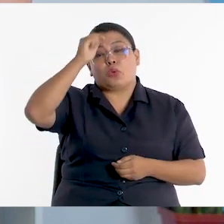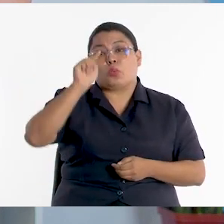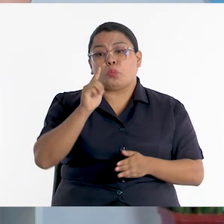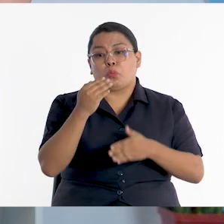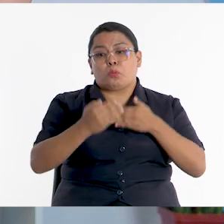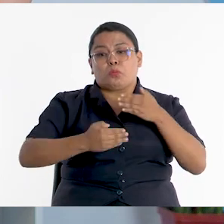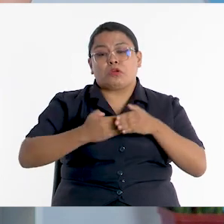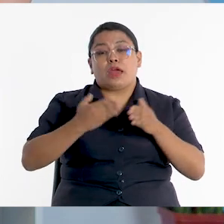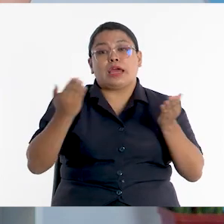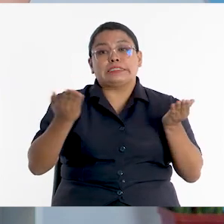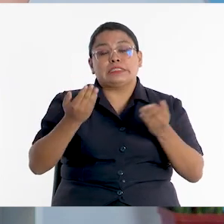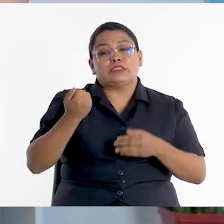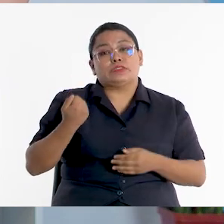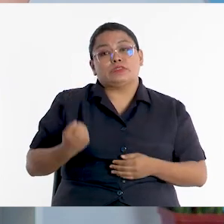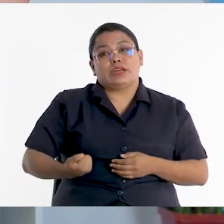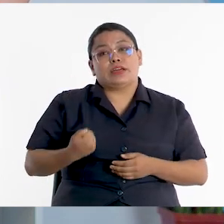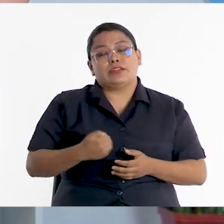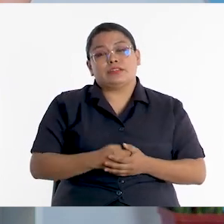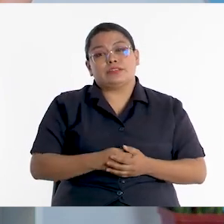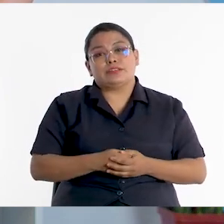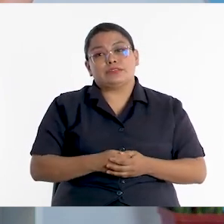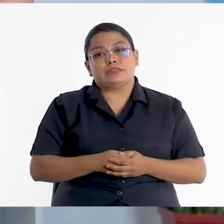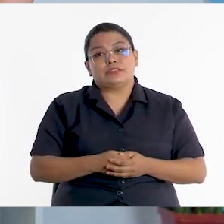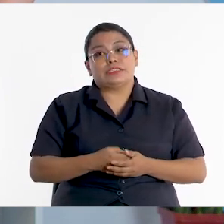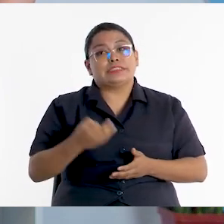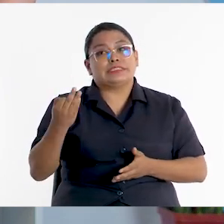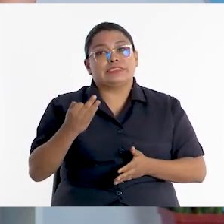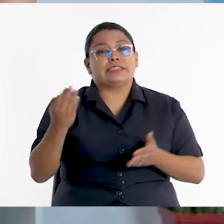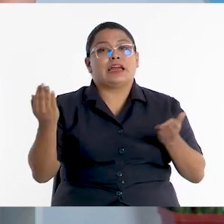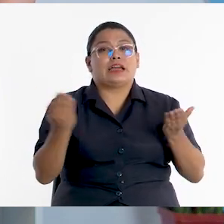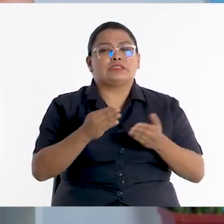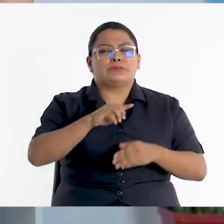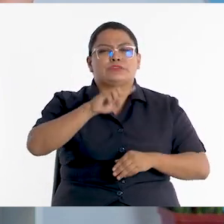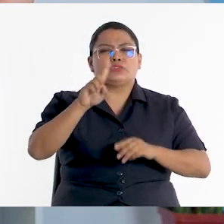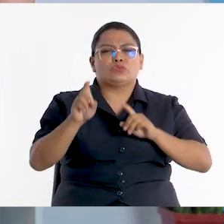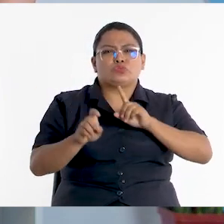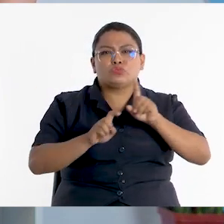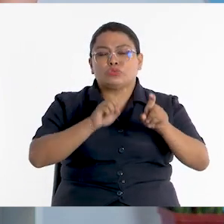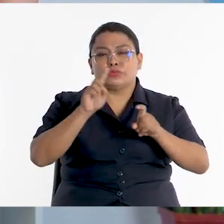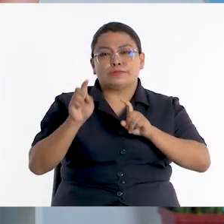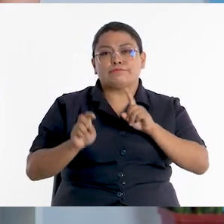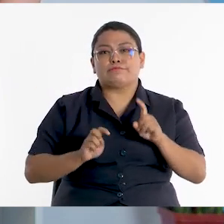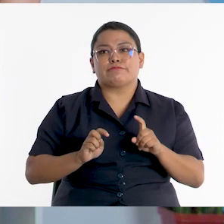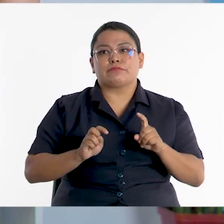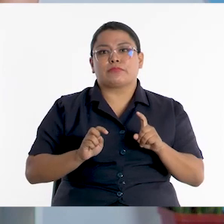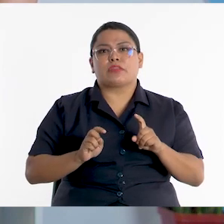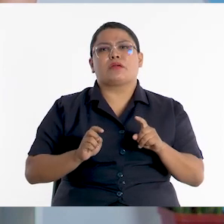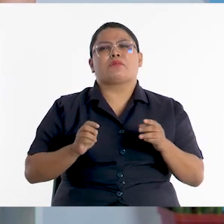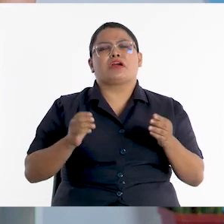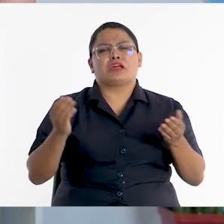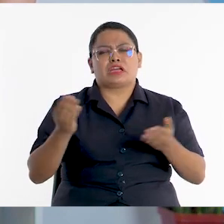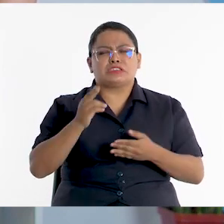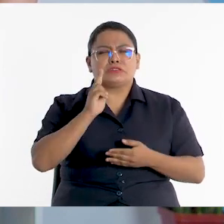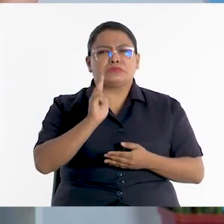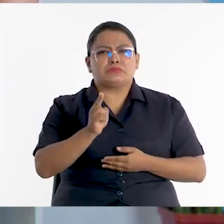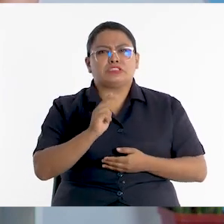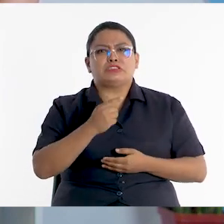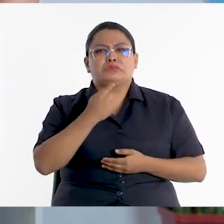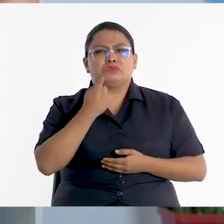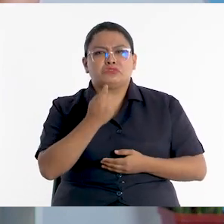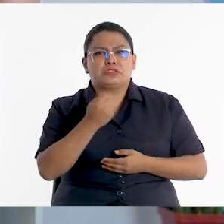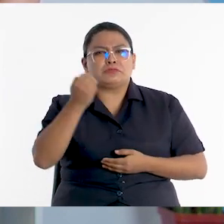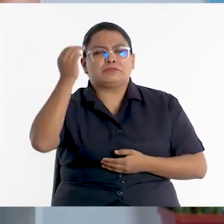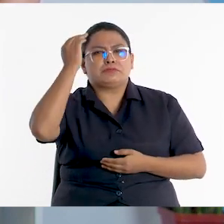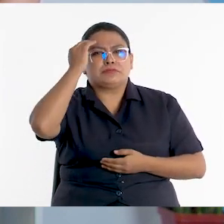un error en un proceso que realiza un estudiante, debes realizar preguntas intencionadas para que sea